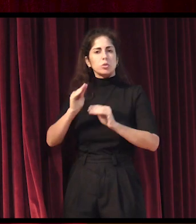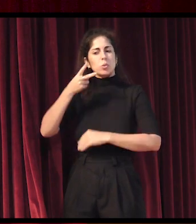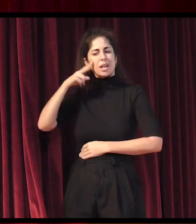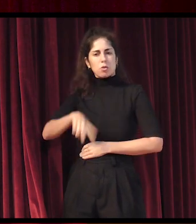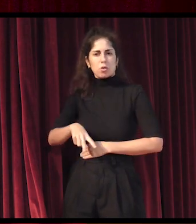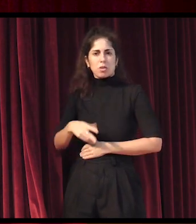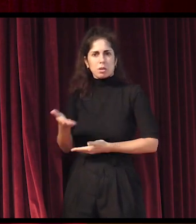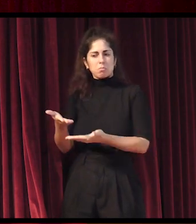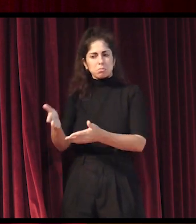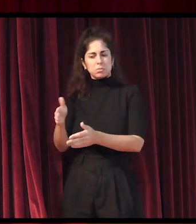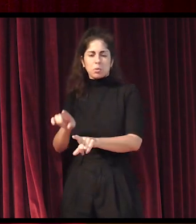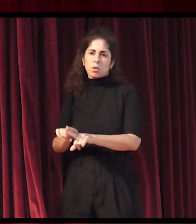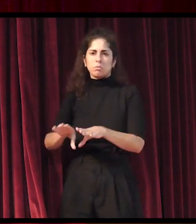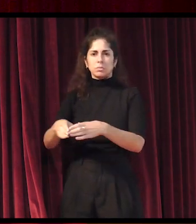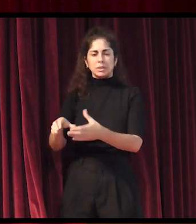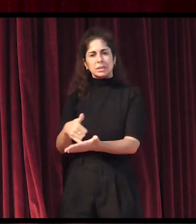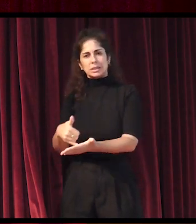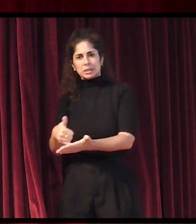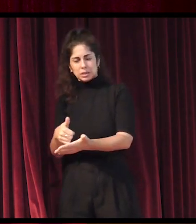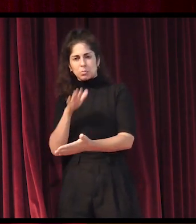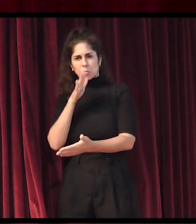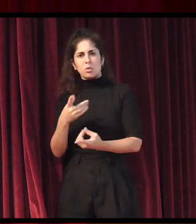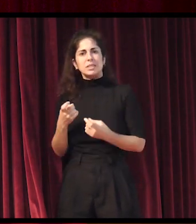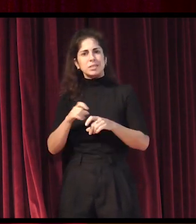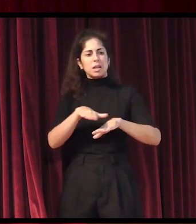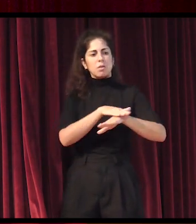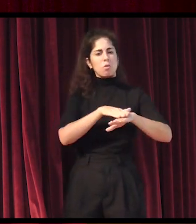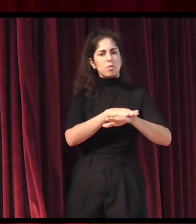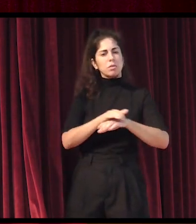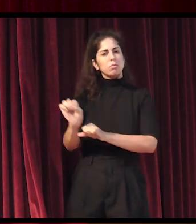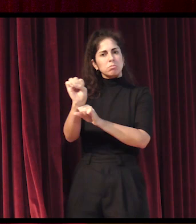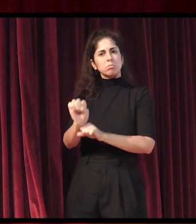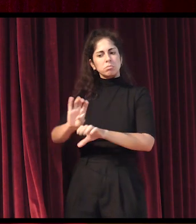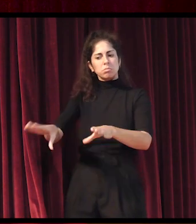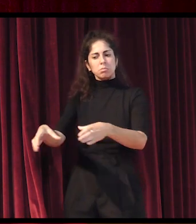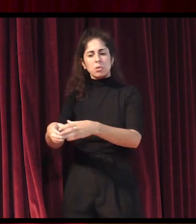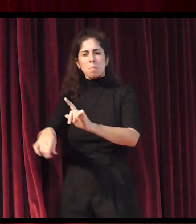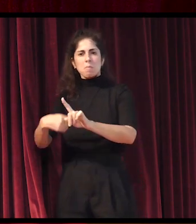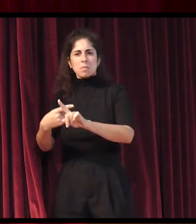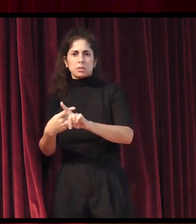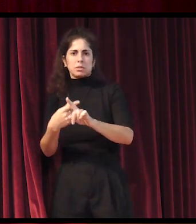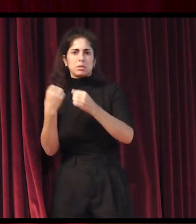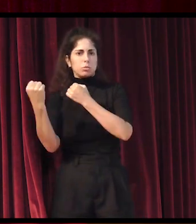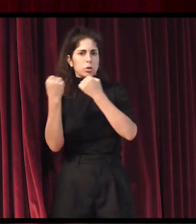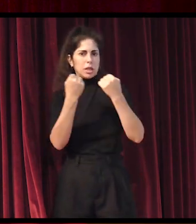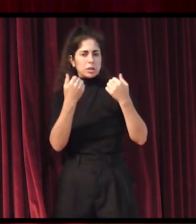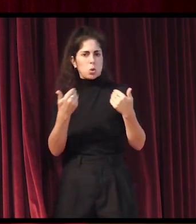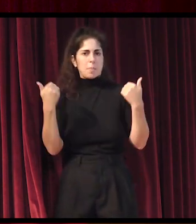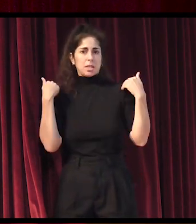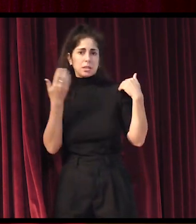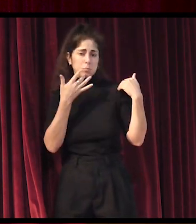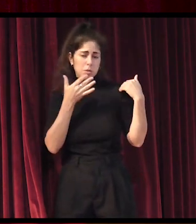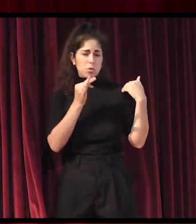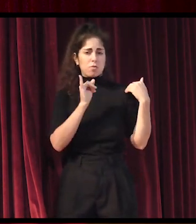como vulnerables y que requieren la protección del Estado a las autoridades estatales competentes. Esto es lo que razona la FIFA. A